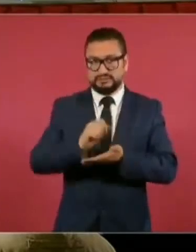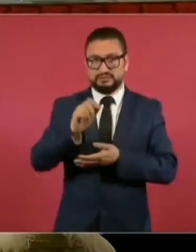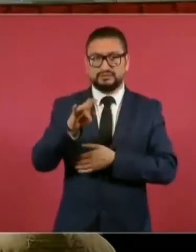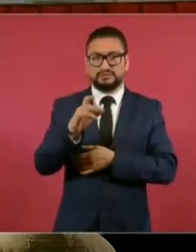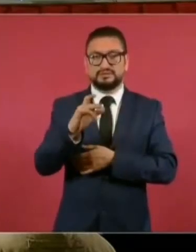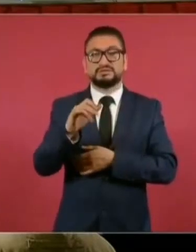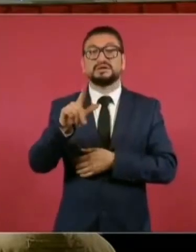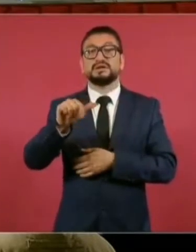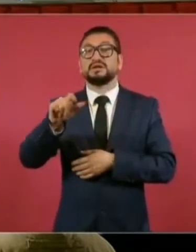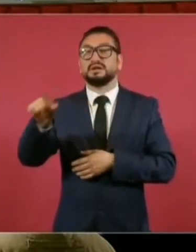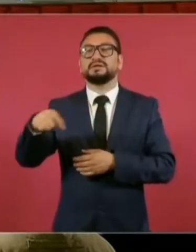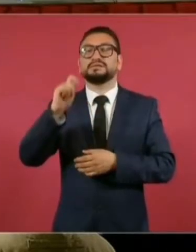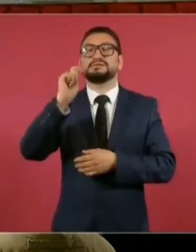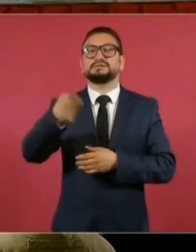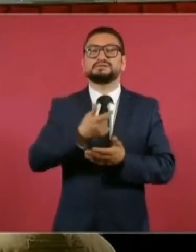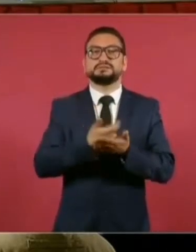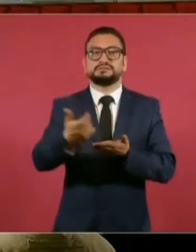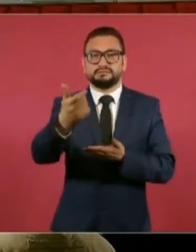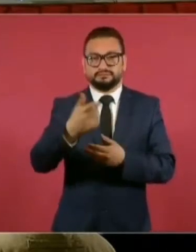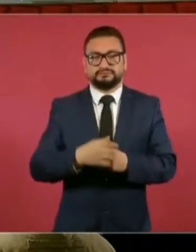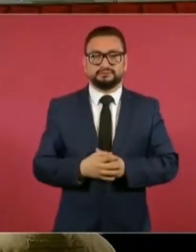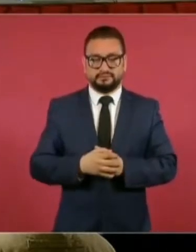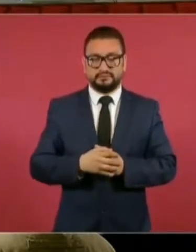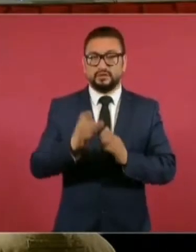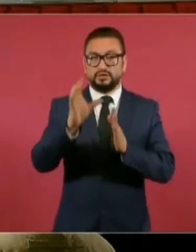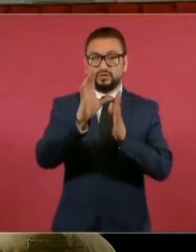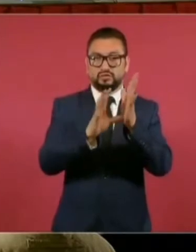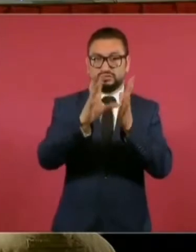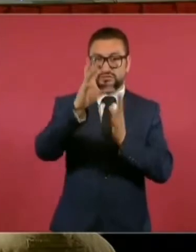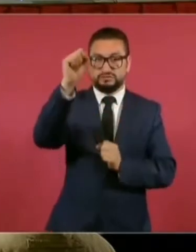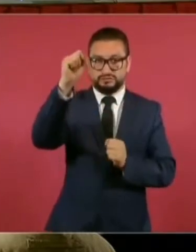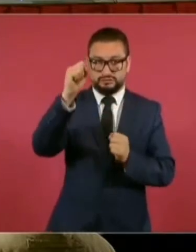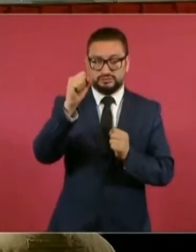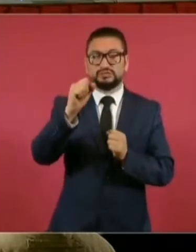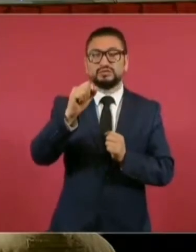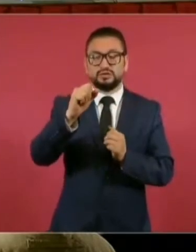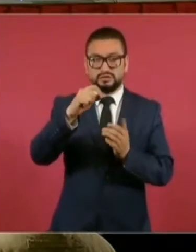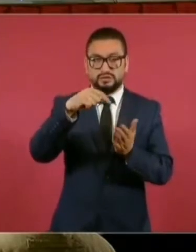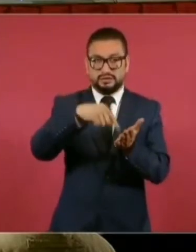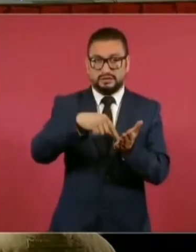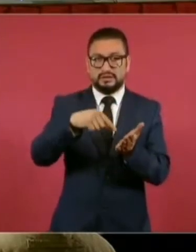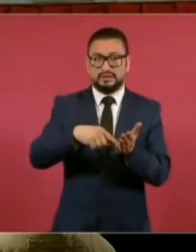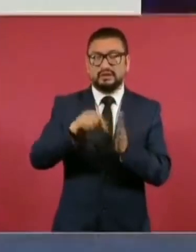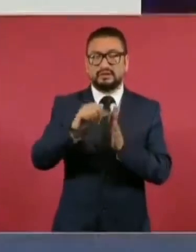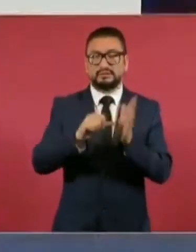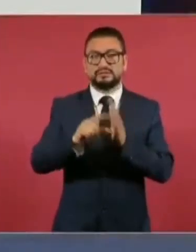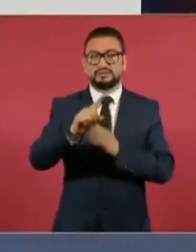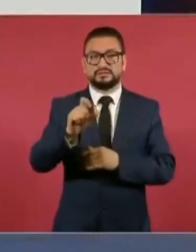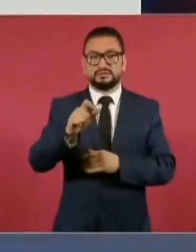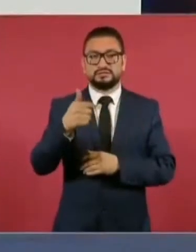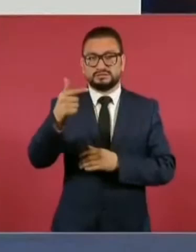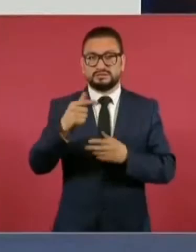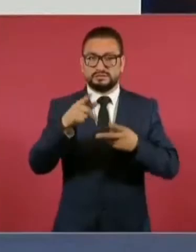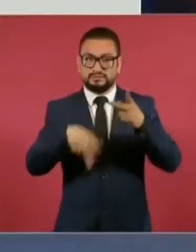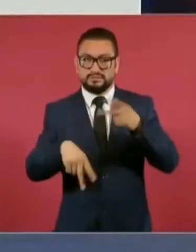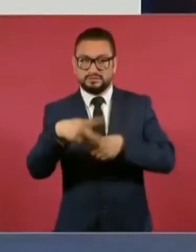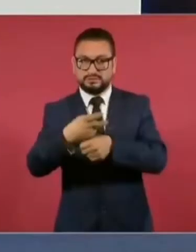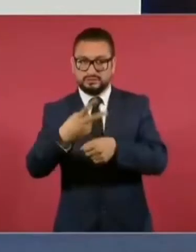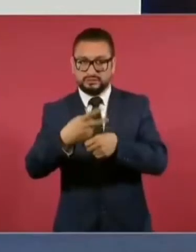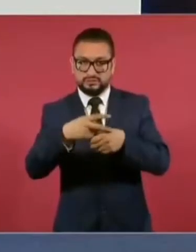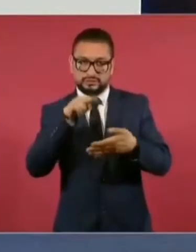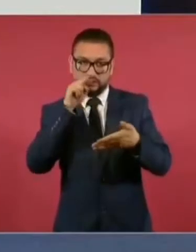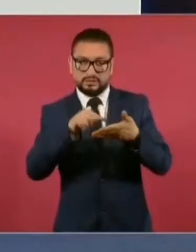de remuneraciones. La Constitución, en el artículo 127, fracción segunda, establece